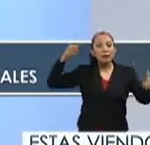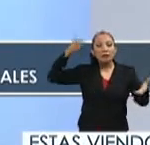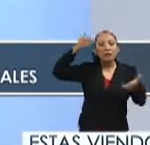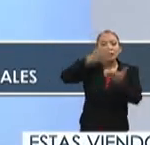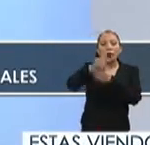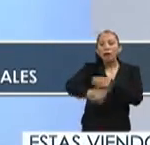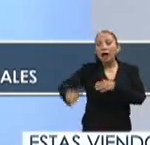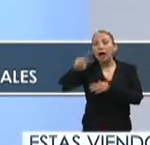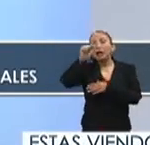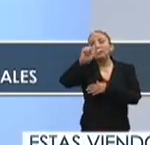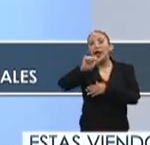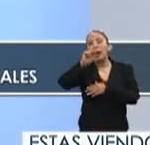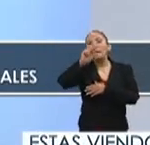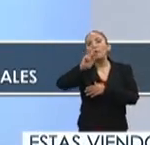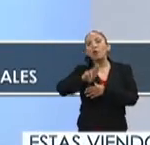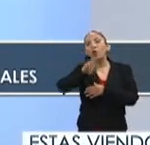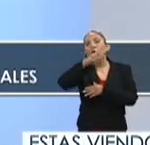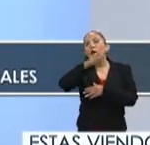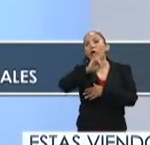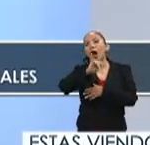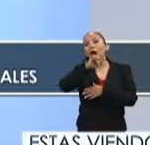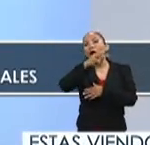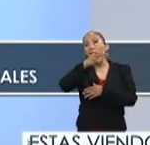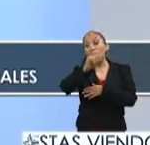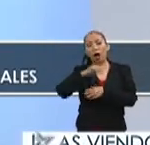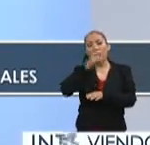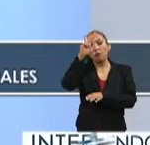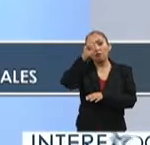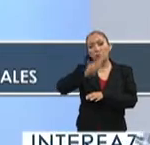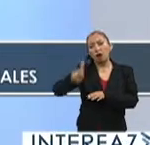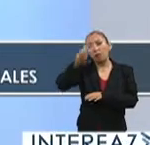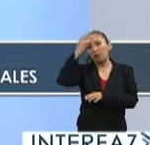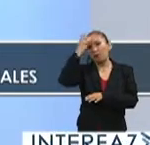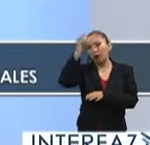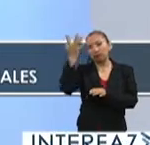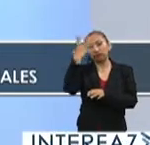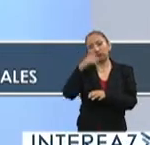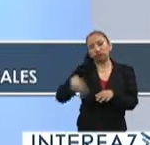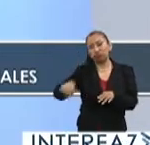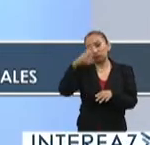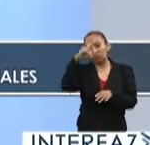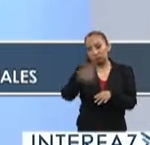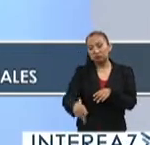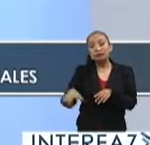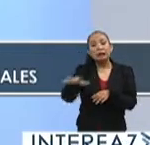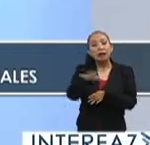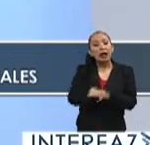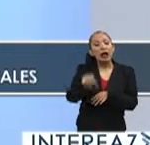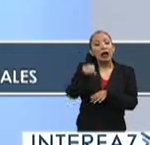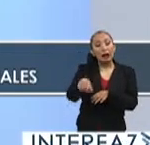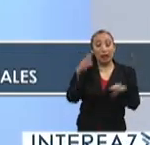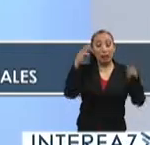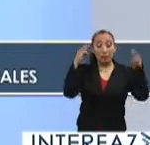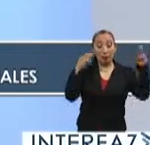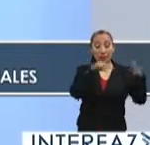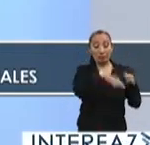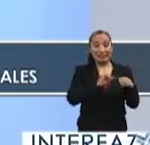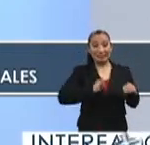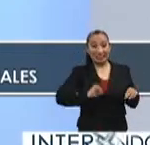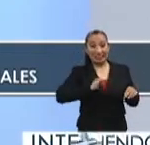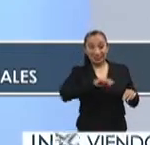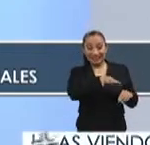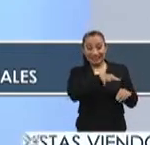el pueblo de Tlalpujahua, que es un pueblo mágico de México, y es en el Museo